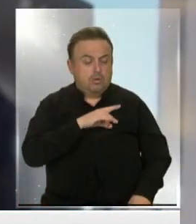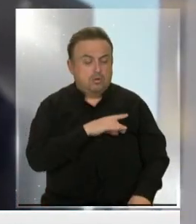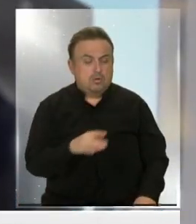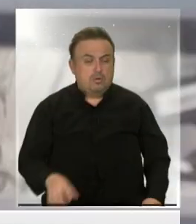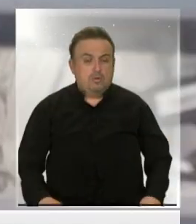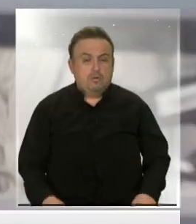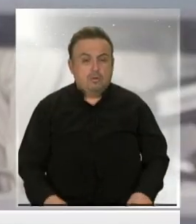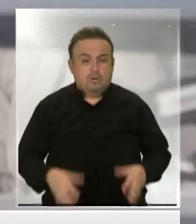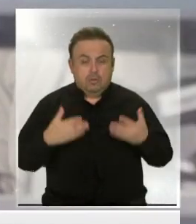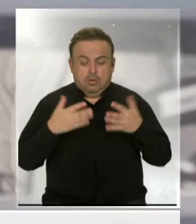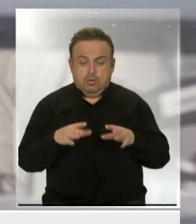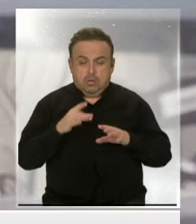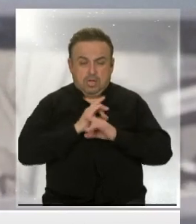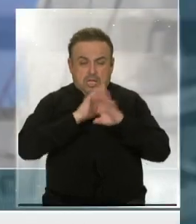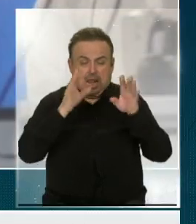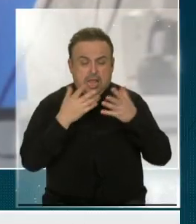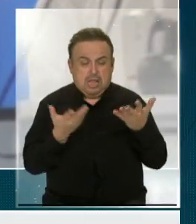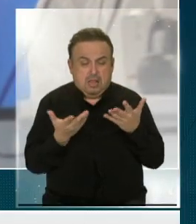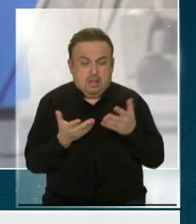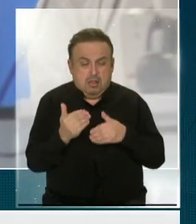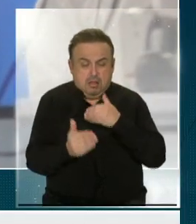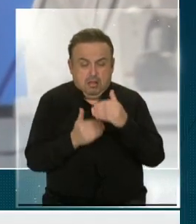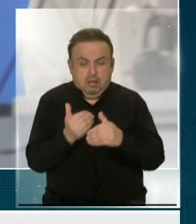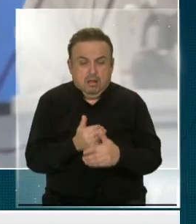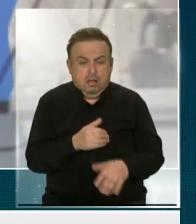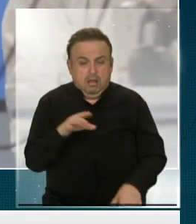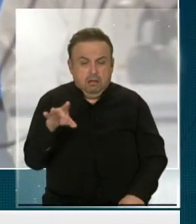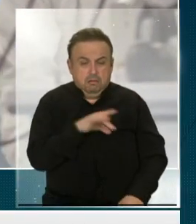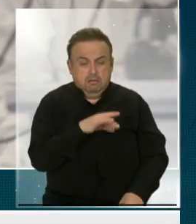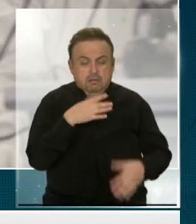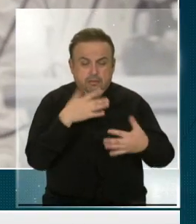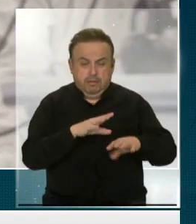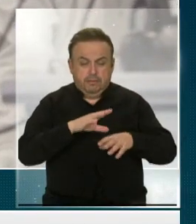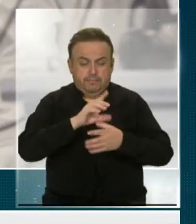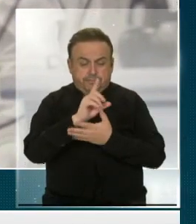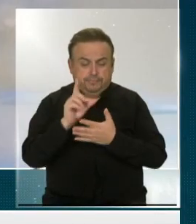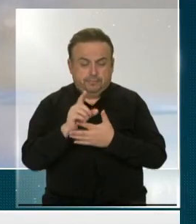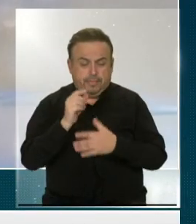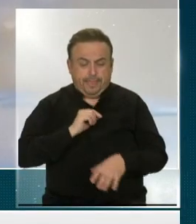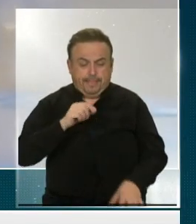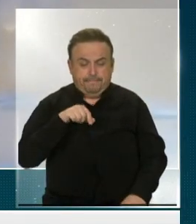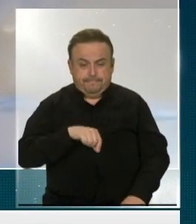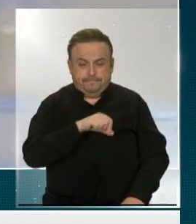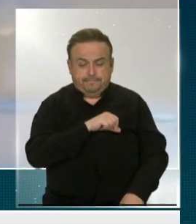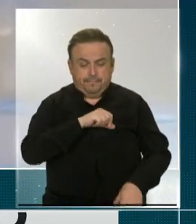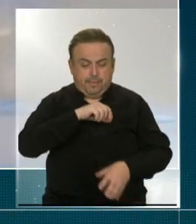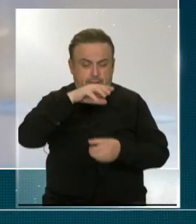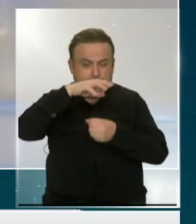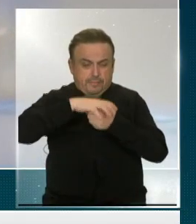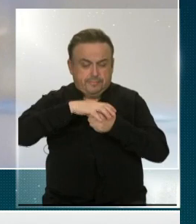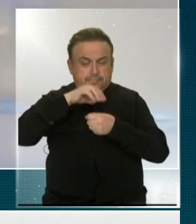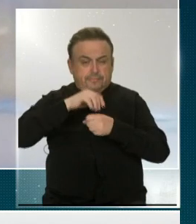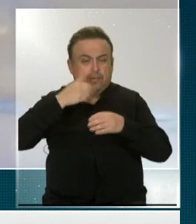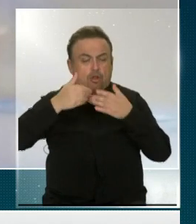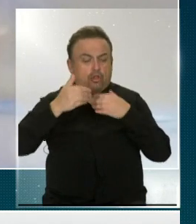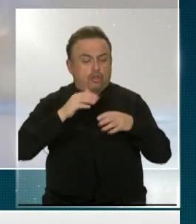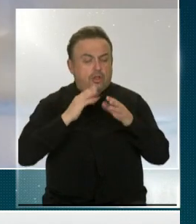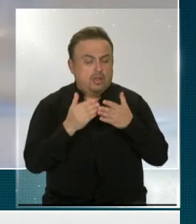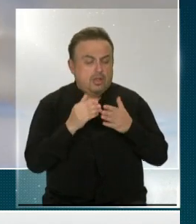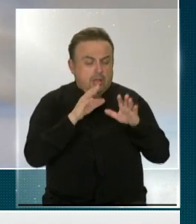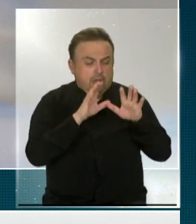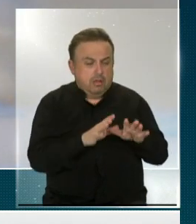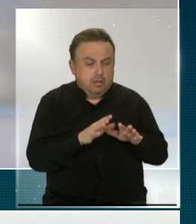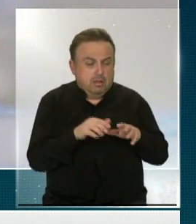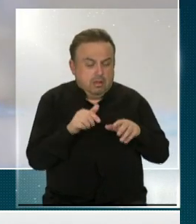el profesor que está claro cómo va a ser ese proceso de enrolamiento en distintas partes del país donde va a estar centralizado